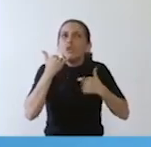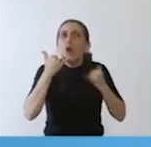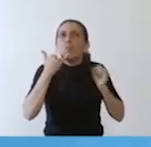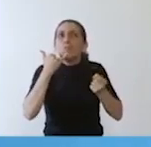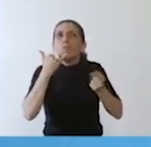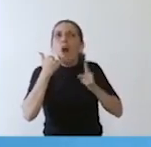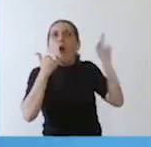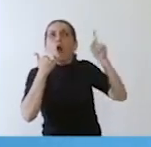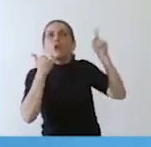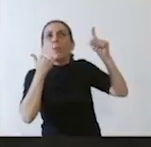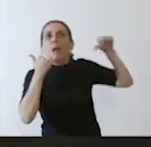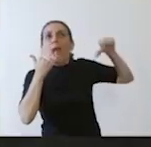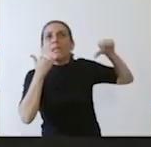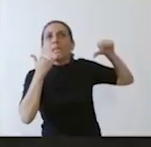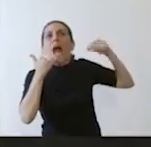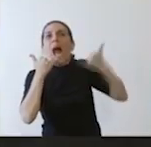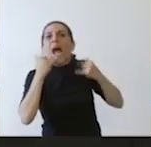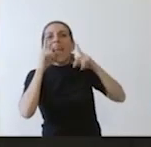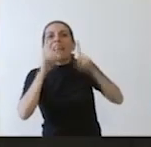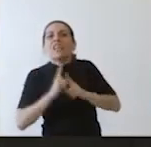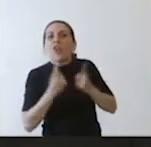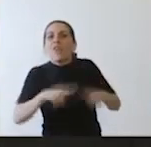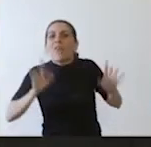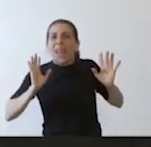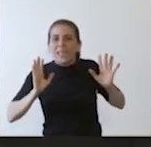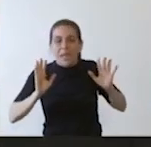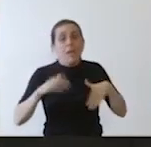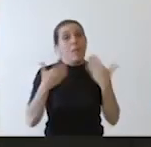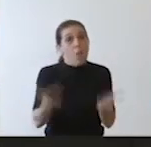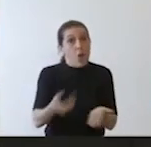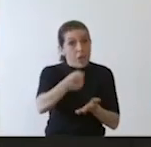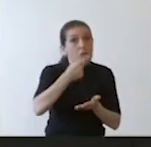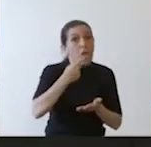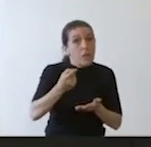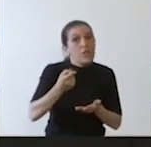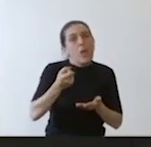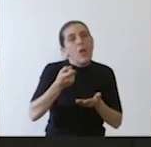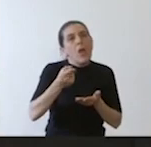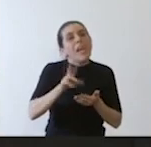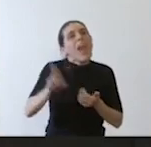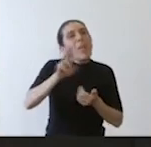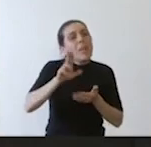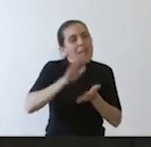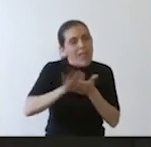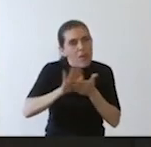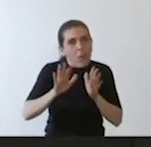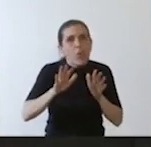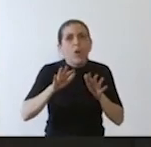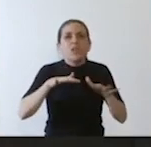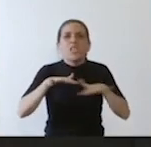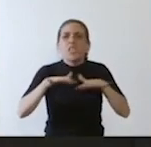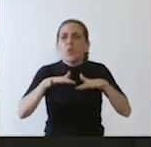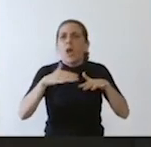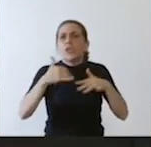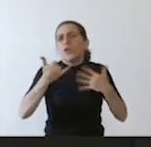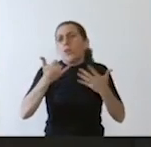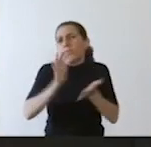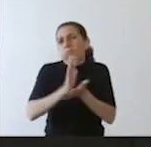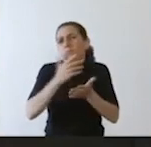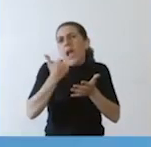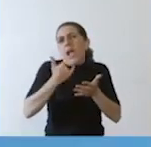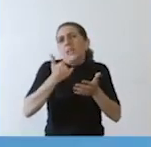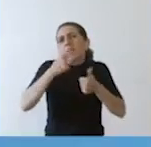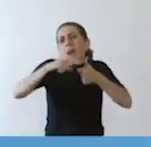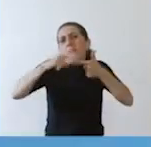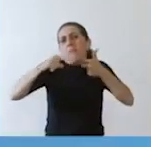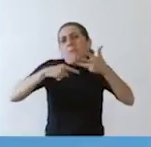un circuito especial. Sí, inclusive porque volvemos a repetir, la situación es muy dinámica. Prácticamente ustedes han